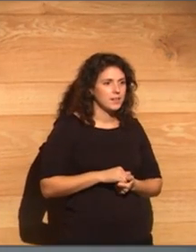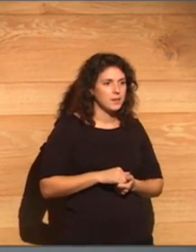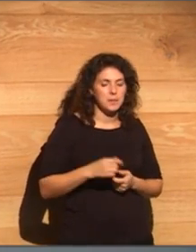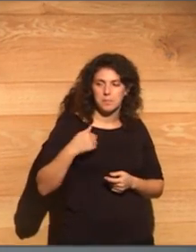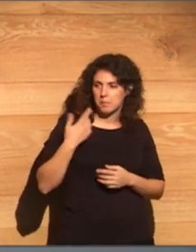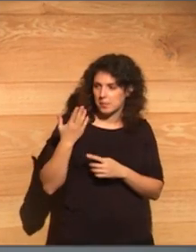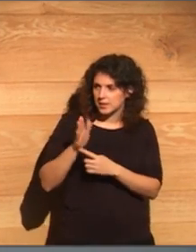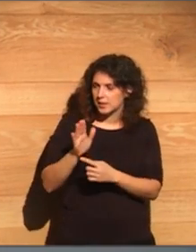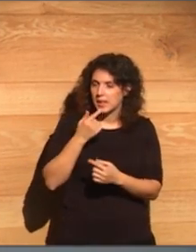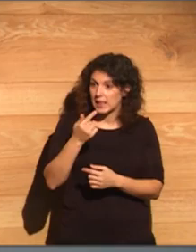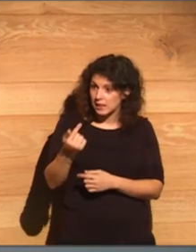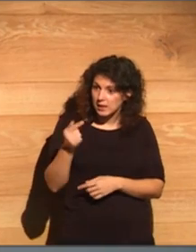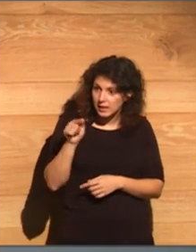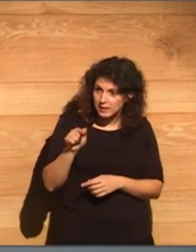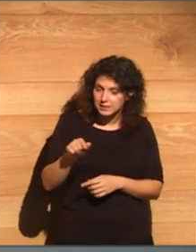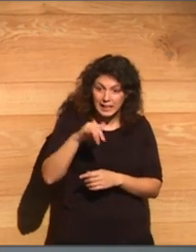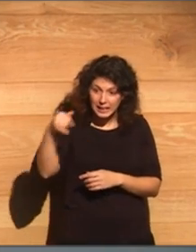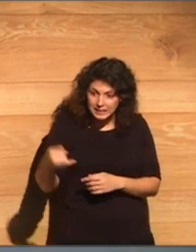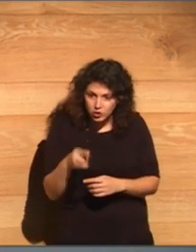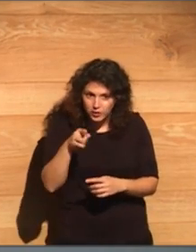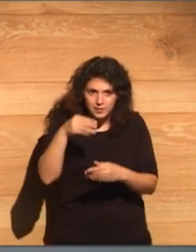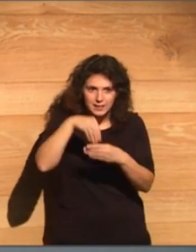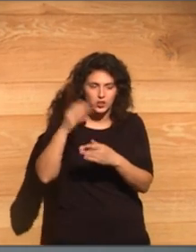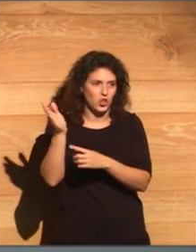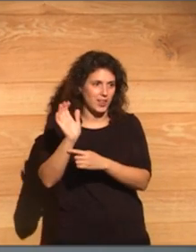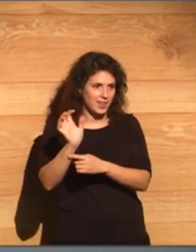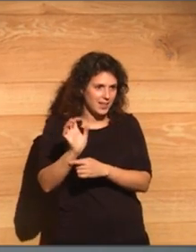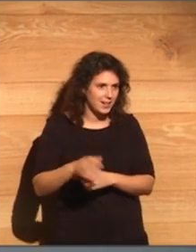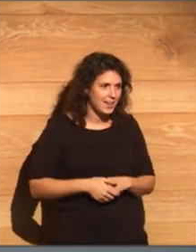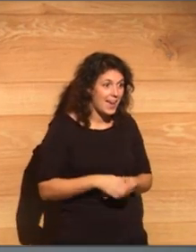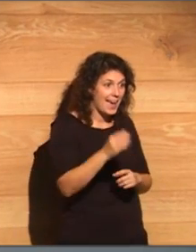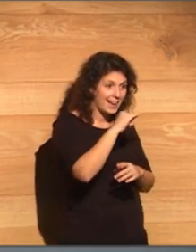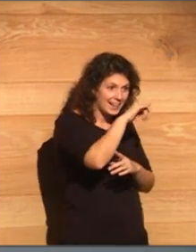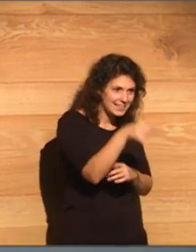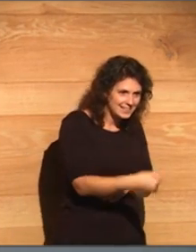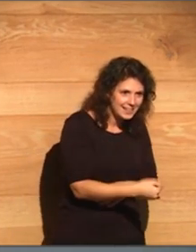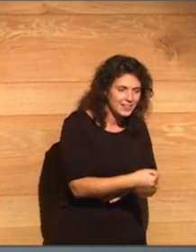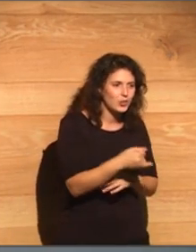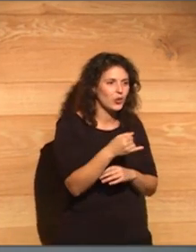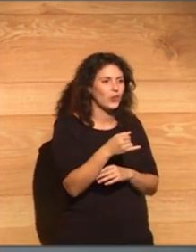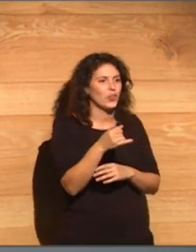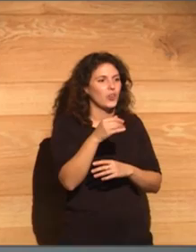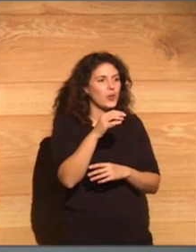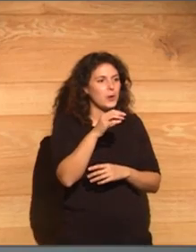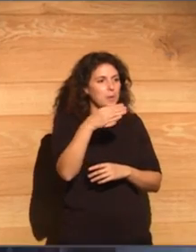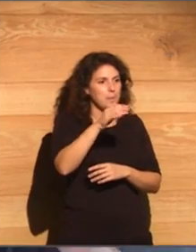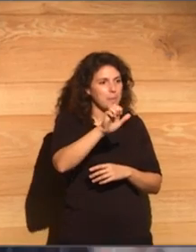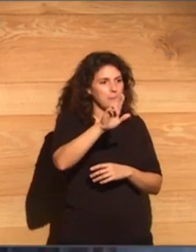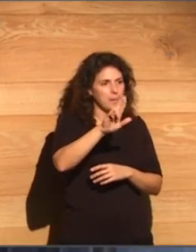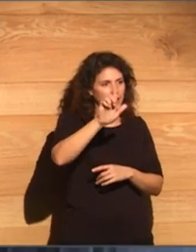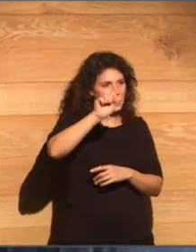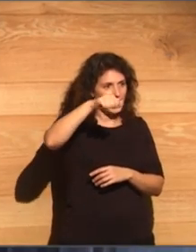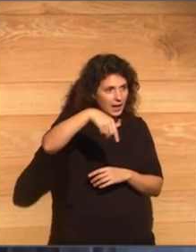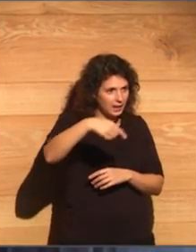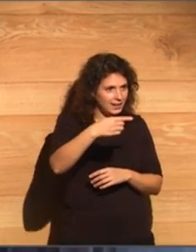me presenta y dice, mira, este es cansadito del cine y tal. Cansadito y ser loquito y Berlango. Y Berlango. ¿Que será Berlanguito o no? De